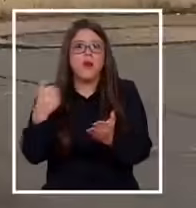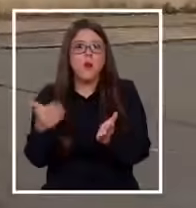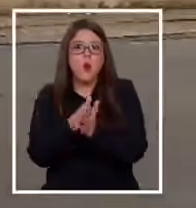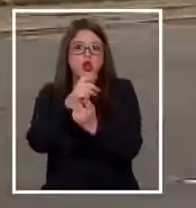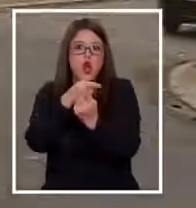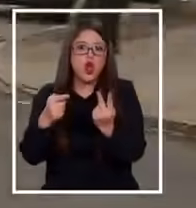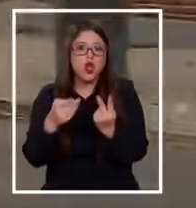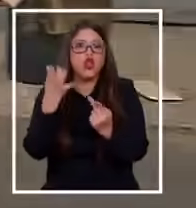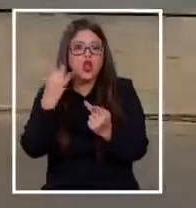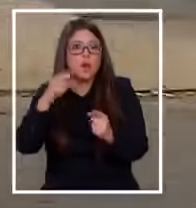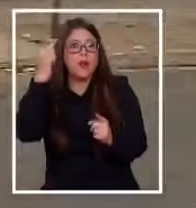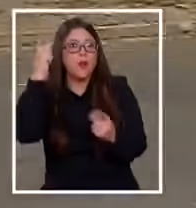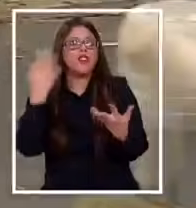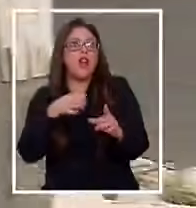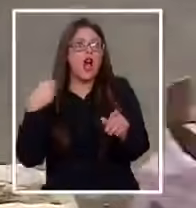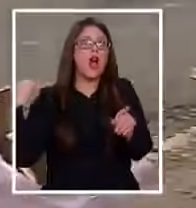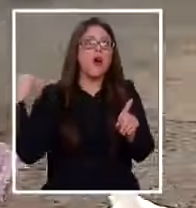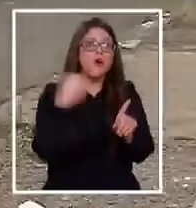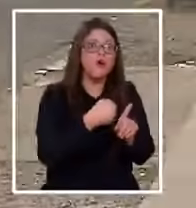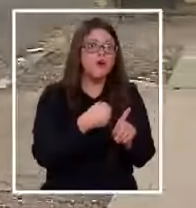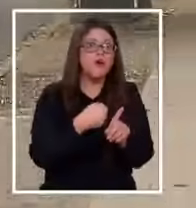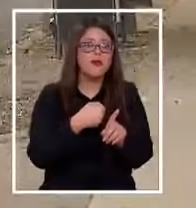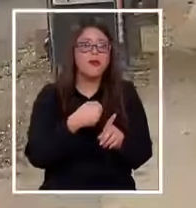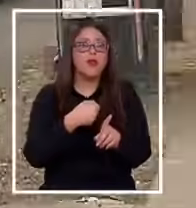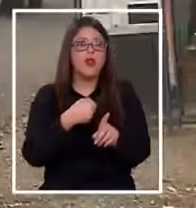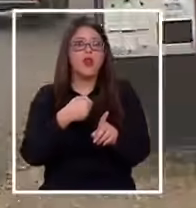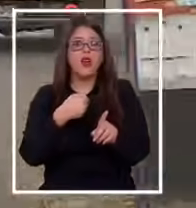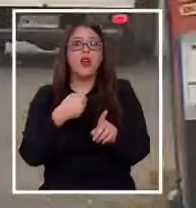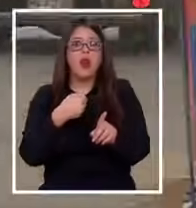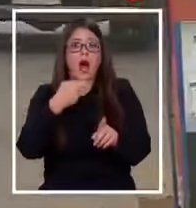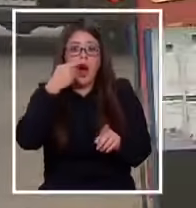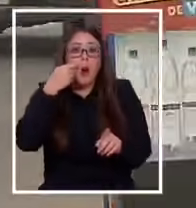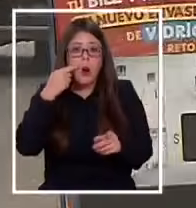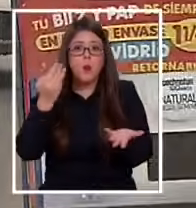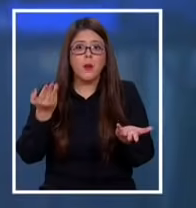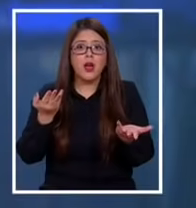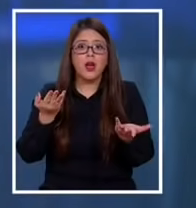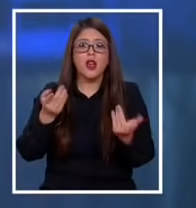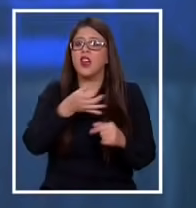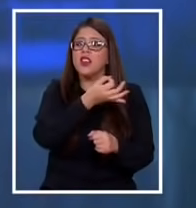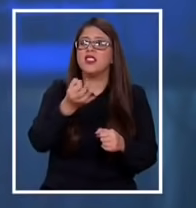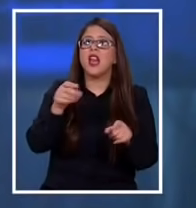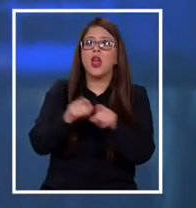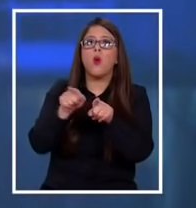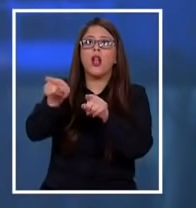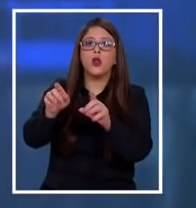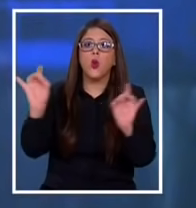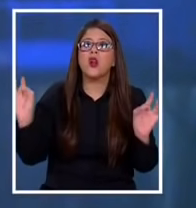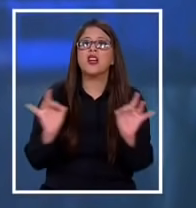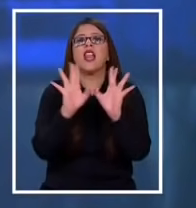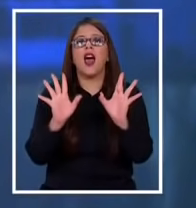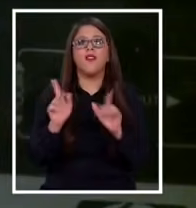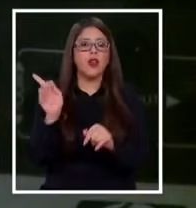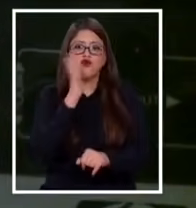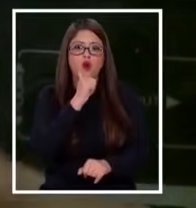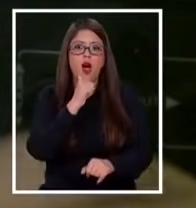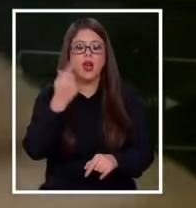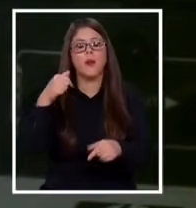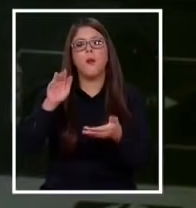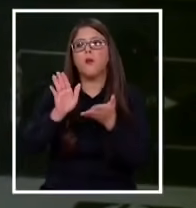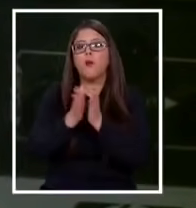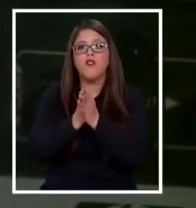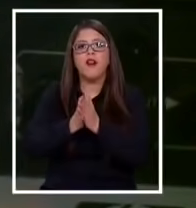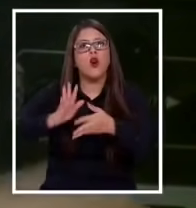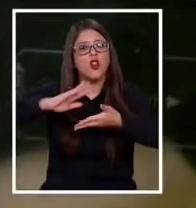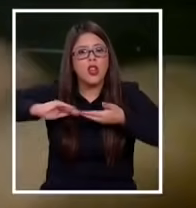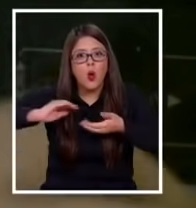nomás. Y sabía que la había agredido a ella, pero le dijo, yo sé que tú te vayas a salvar, que no estáis tan grave, perdóname, le decía, y si algún